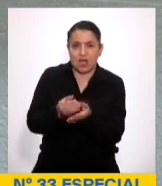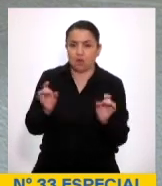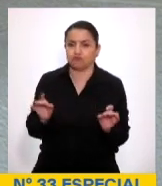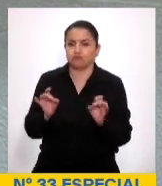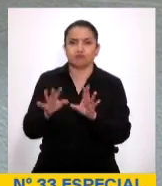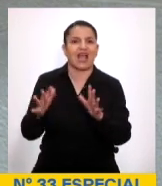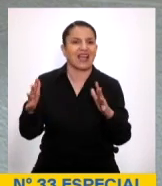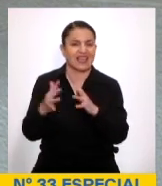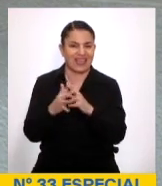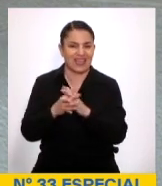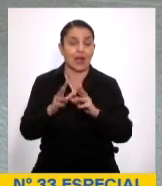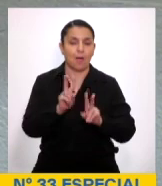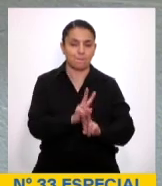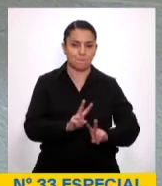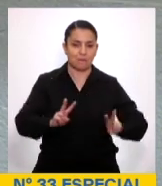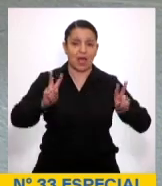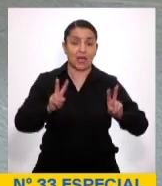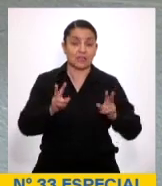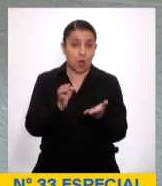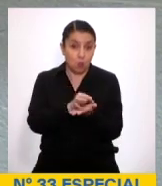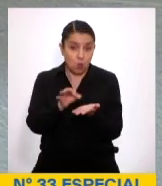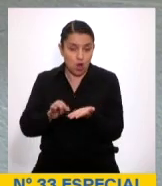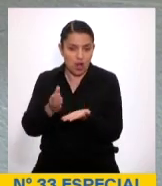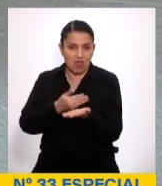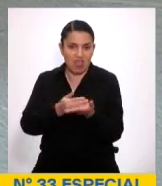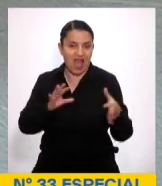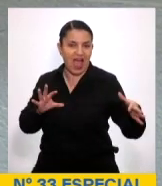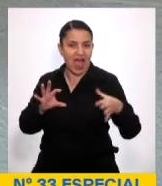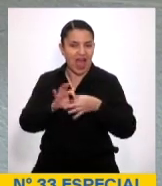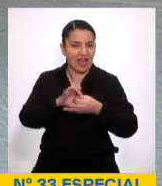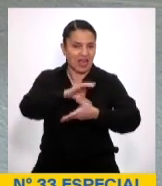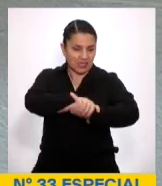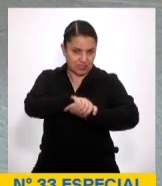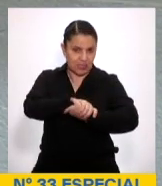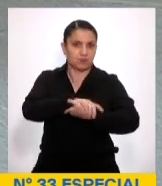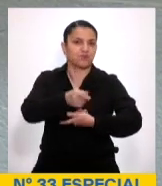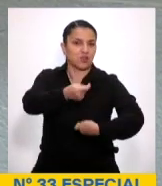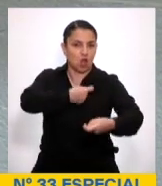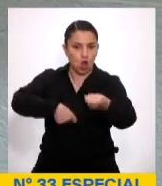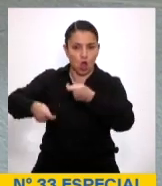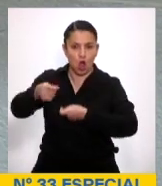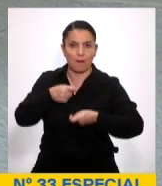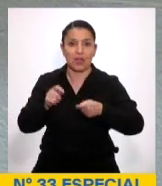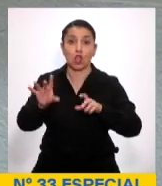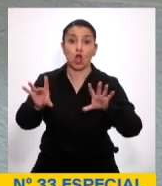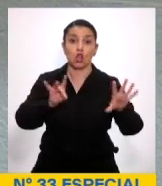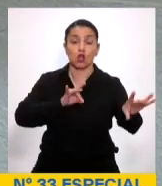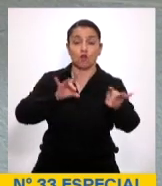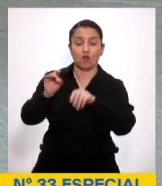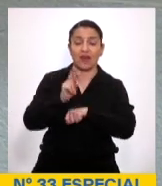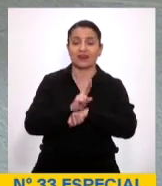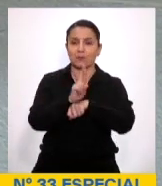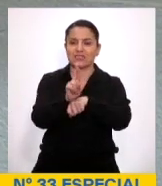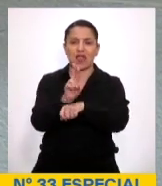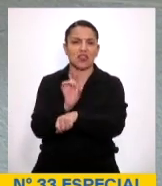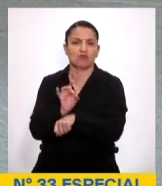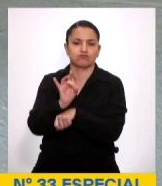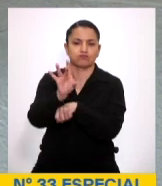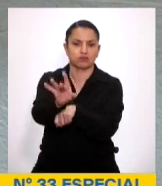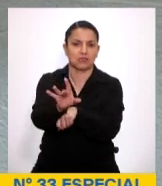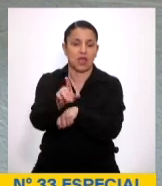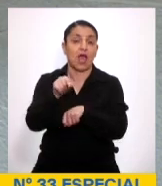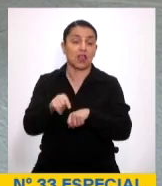paz acuñar moneda establecer alianzas y tratados de comercio nombrar enviados trasladar tropas levantarlas de